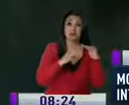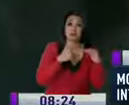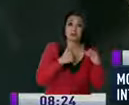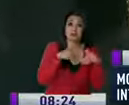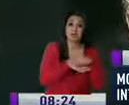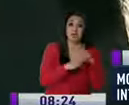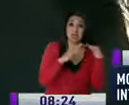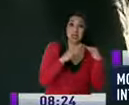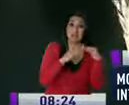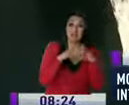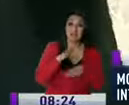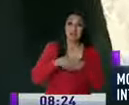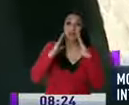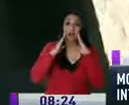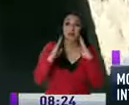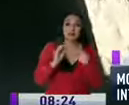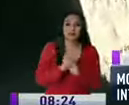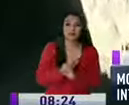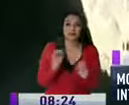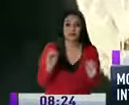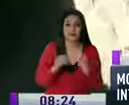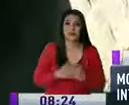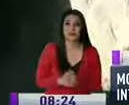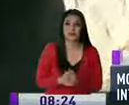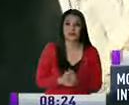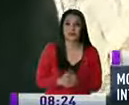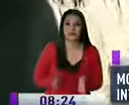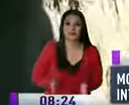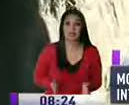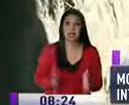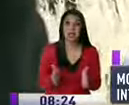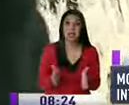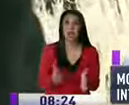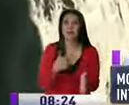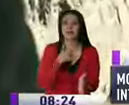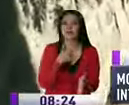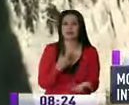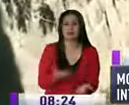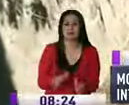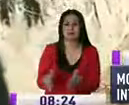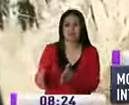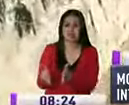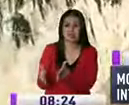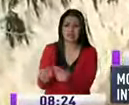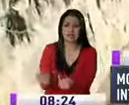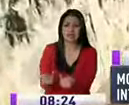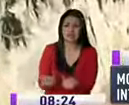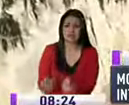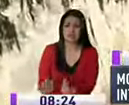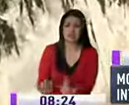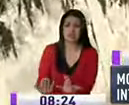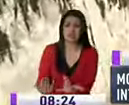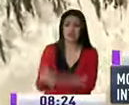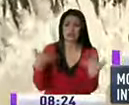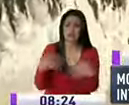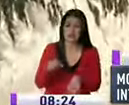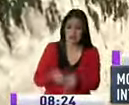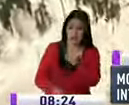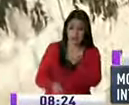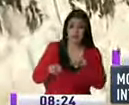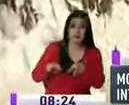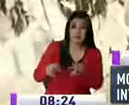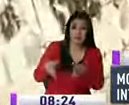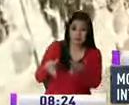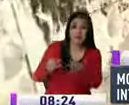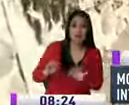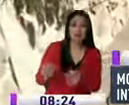mala atención que tiene todo este sector. Inclusive ahí la calle está llena de maleza y que ya ni parece calle, o sea, es un pasaje, ya no se evidencia ya el